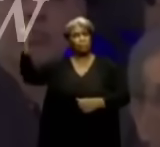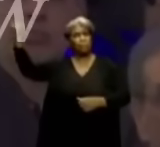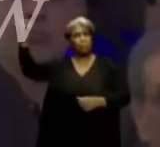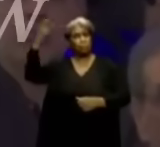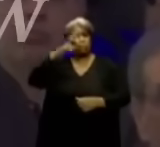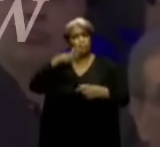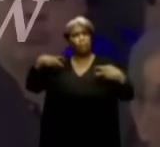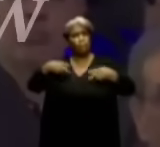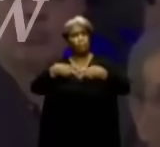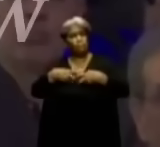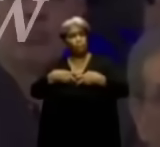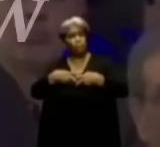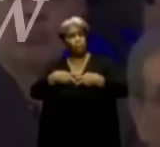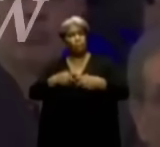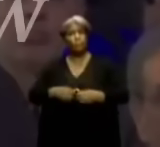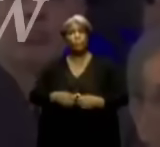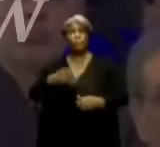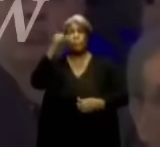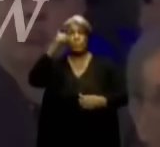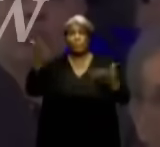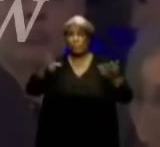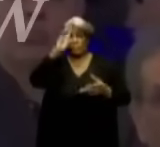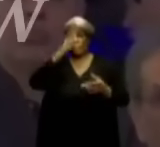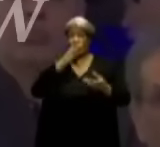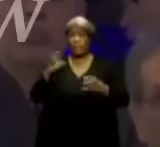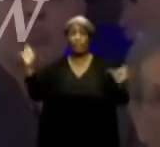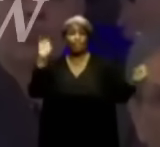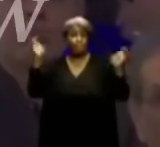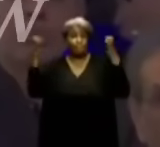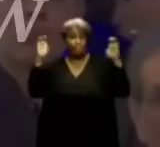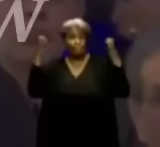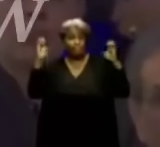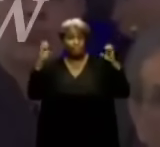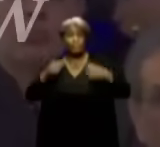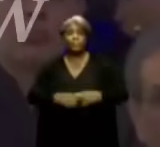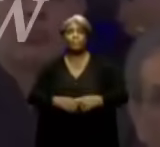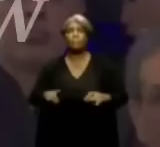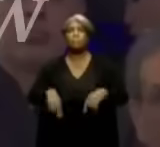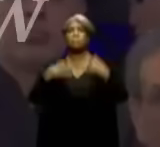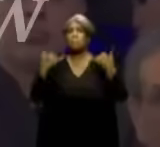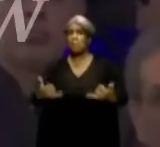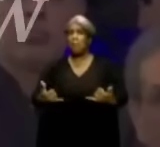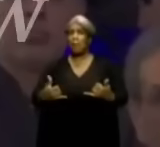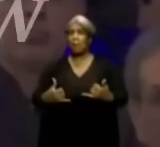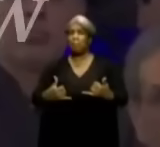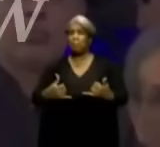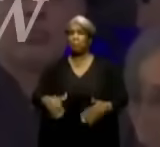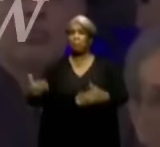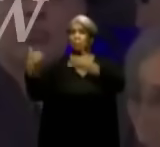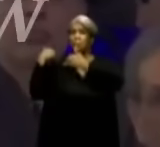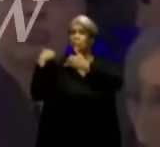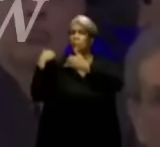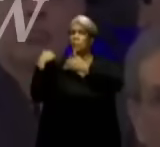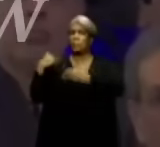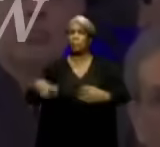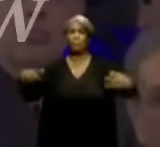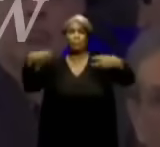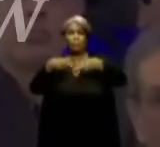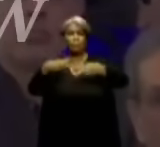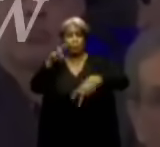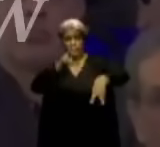por la emergencia que teníamos aquí en República Dominicana. Sin embargo, hoy en día la Superintendencia de Electricidad está dilucidando,